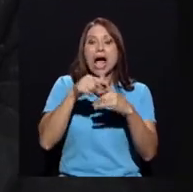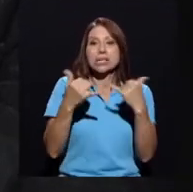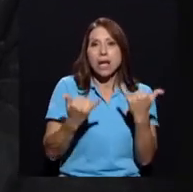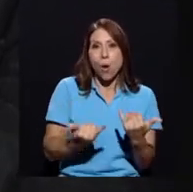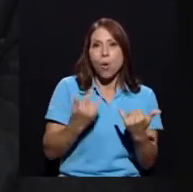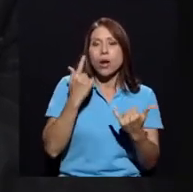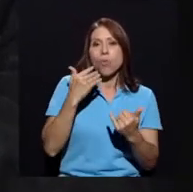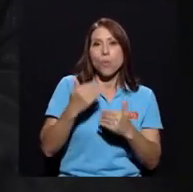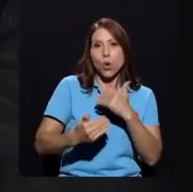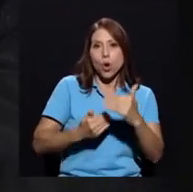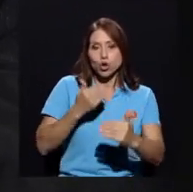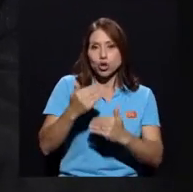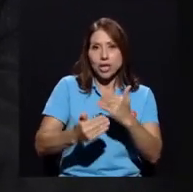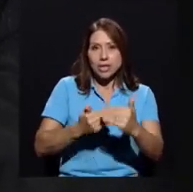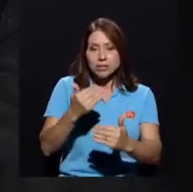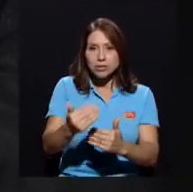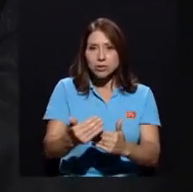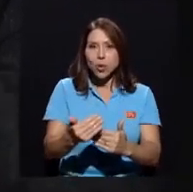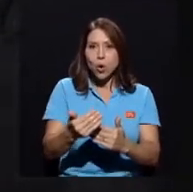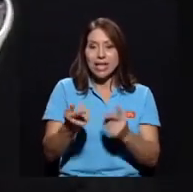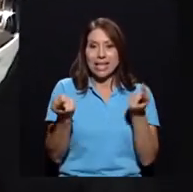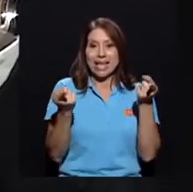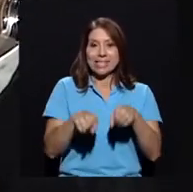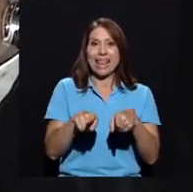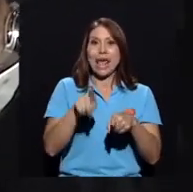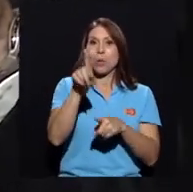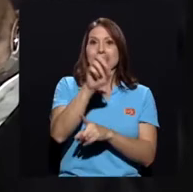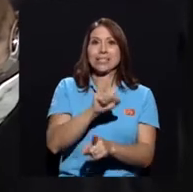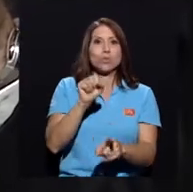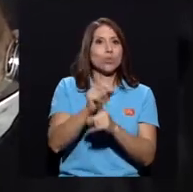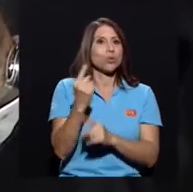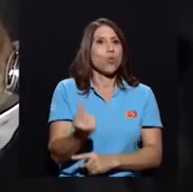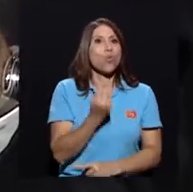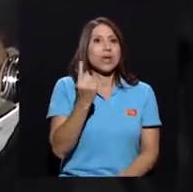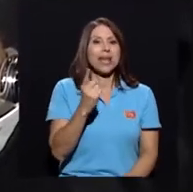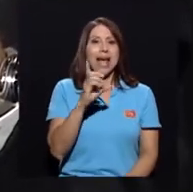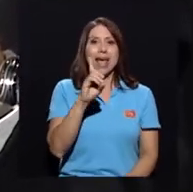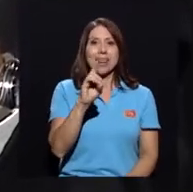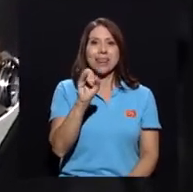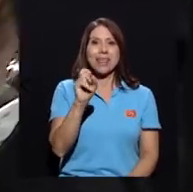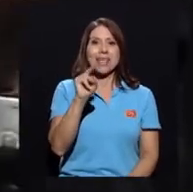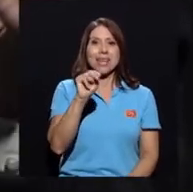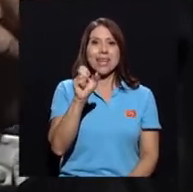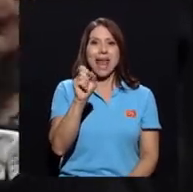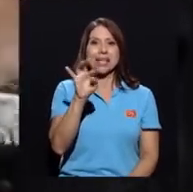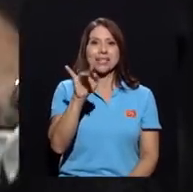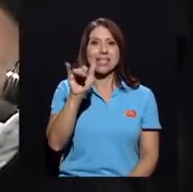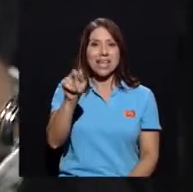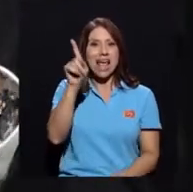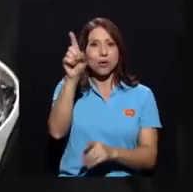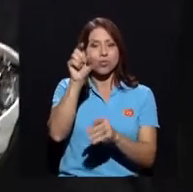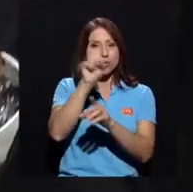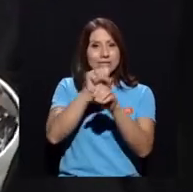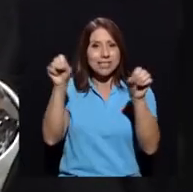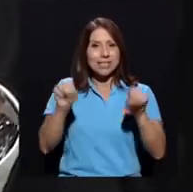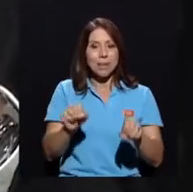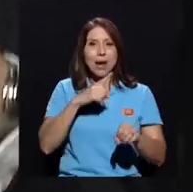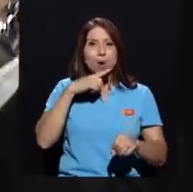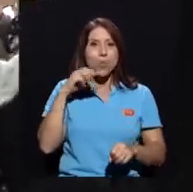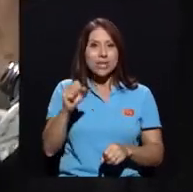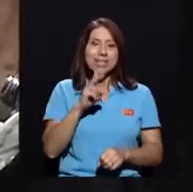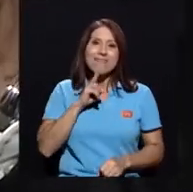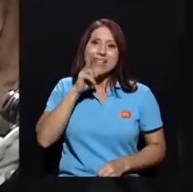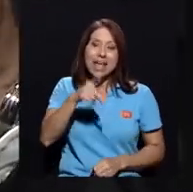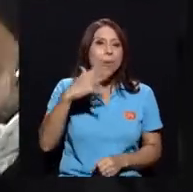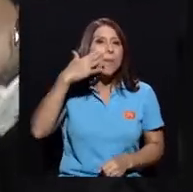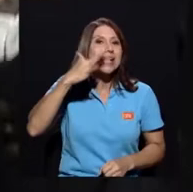que se da un caso único, una dinastía en un sistema comunista verdadero, probablemente el último de los sistemas más